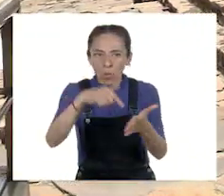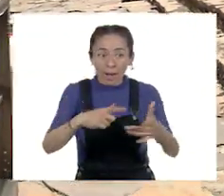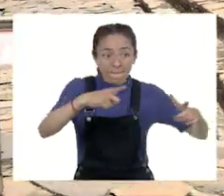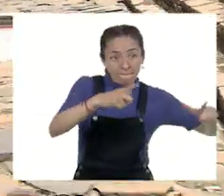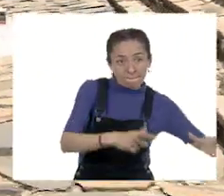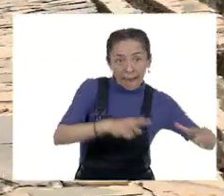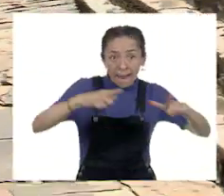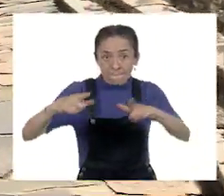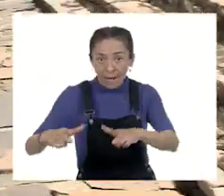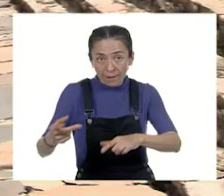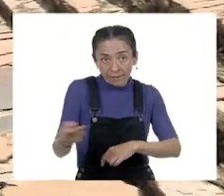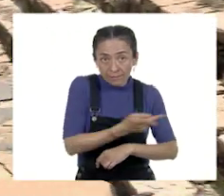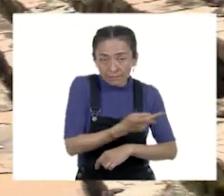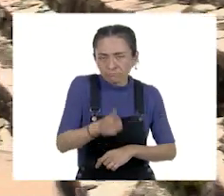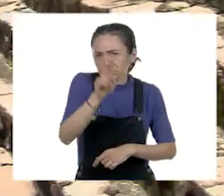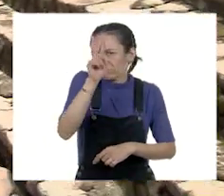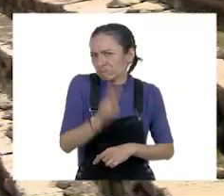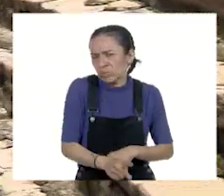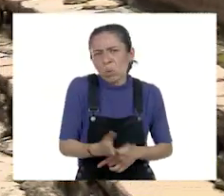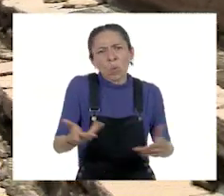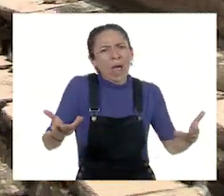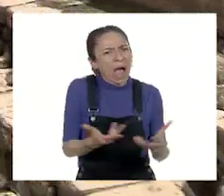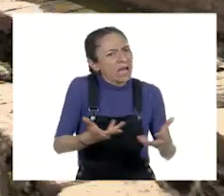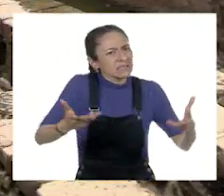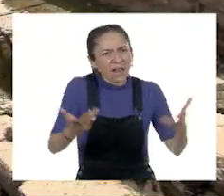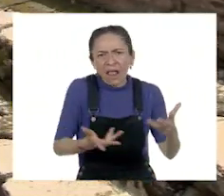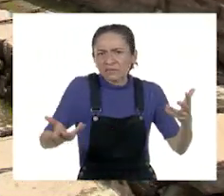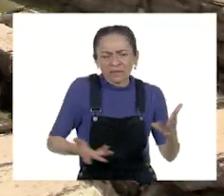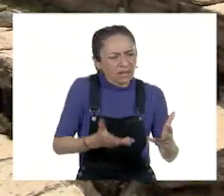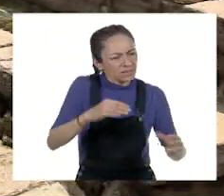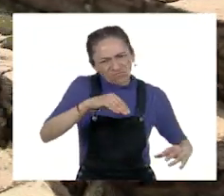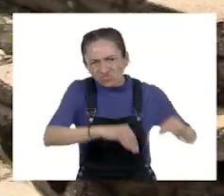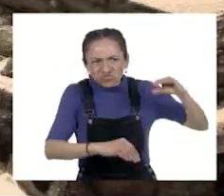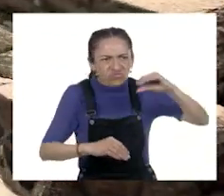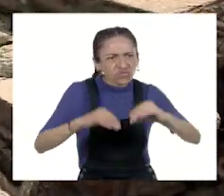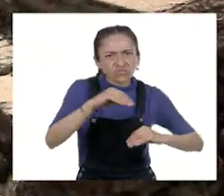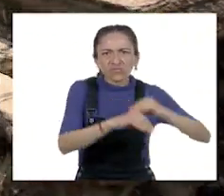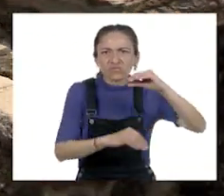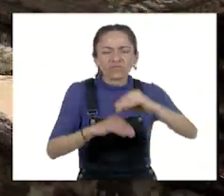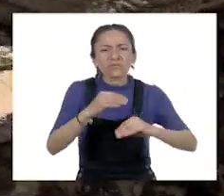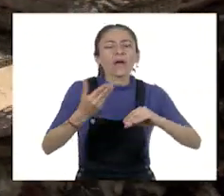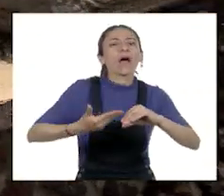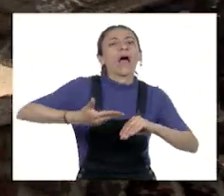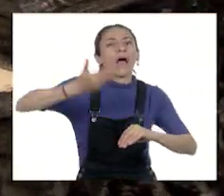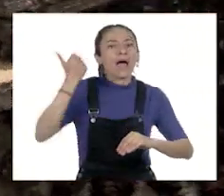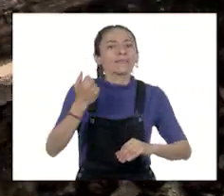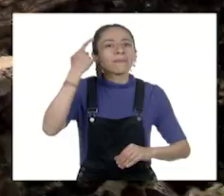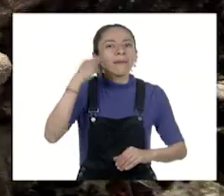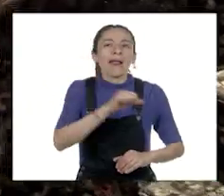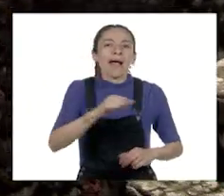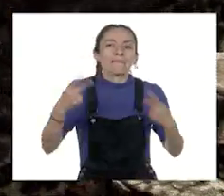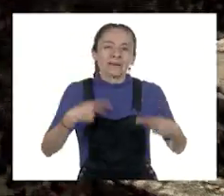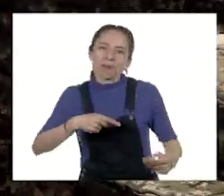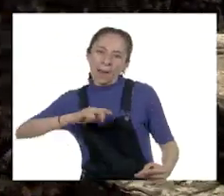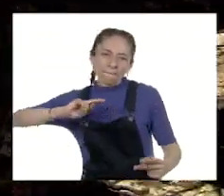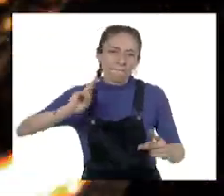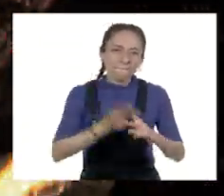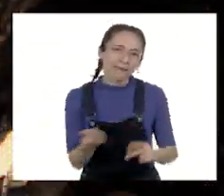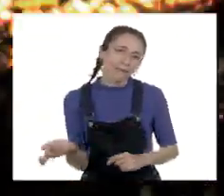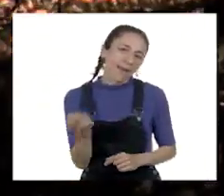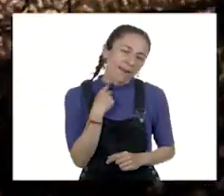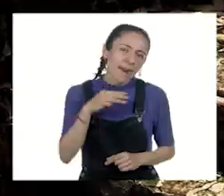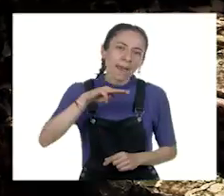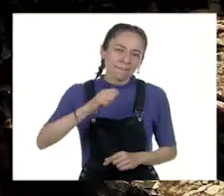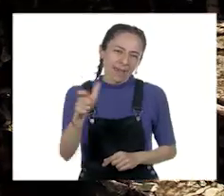eran elementos arquitectónicos que cumplían también una función en los sacrificios humanos que practicaban los mexicas.